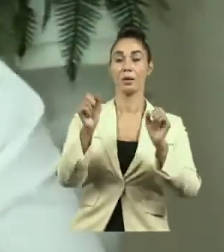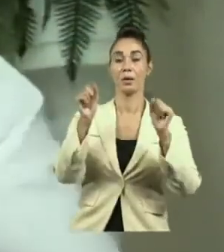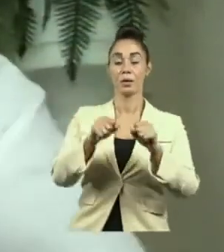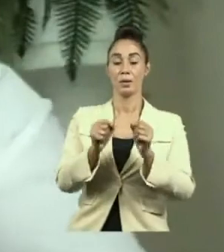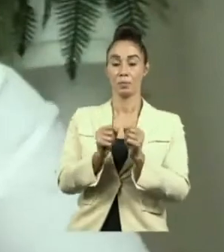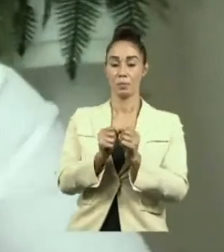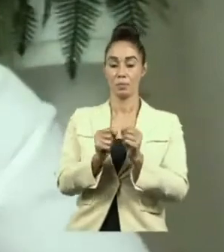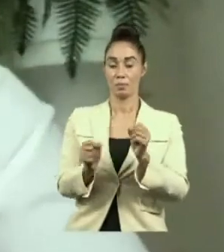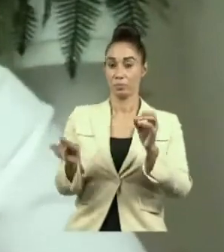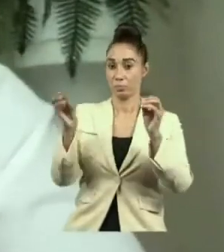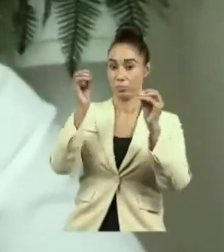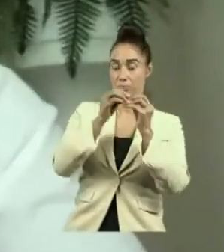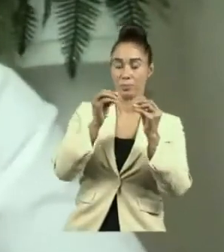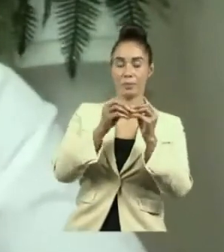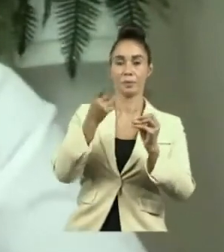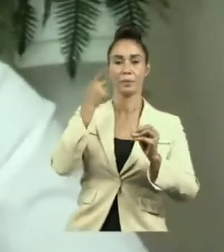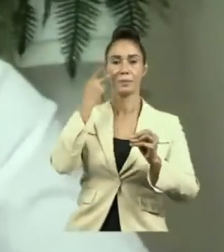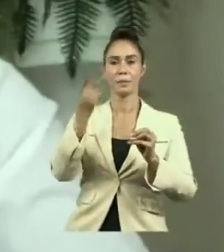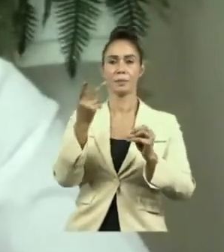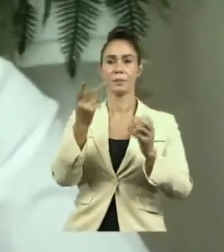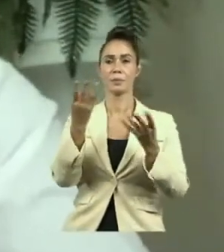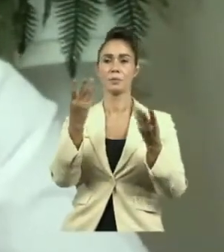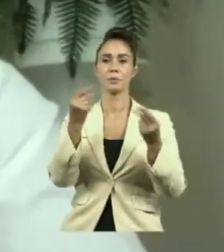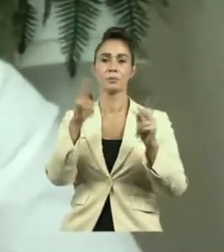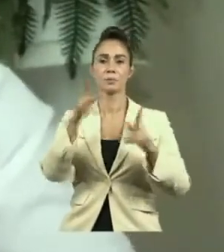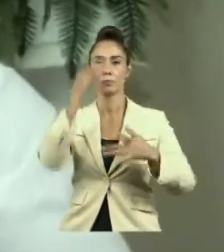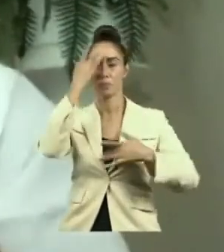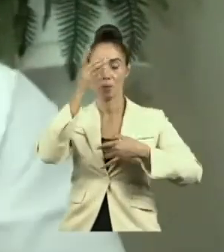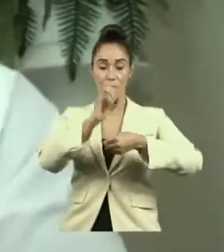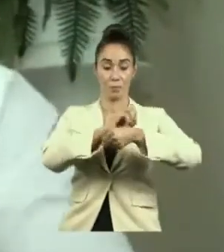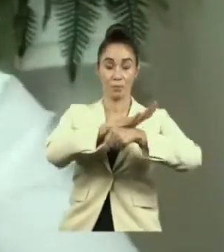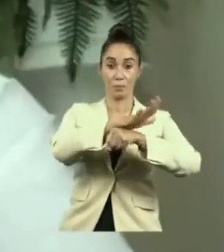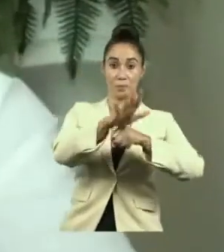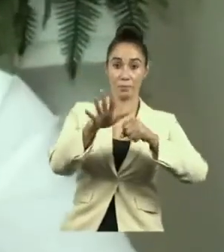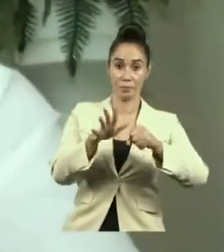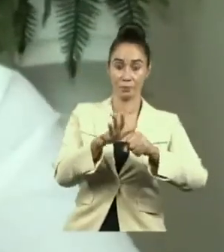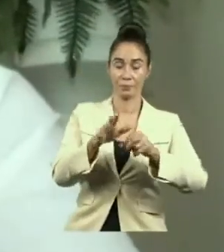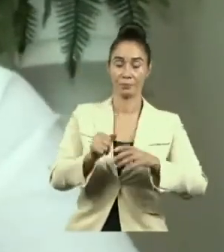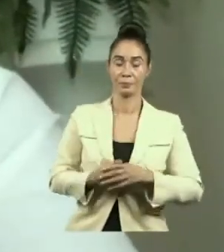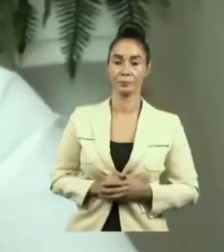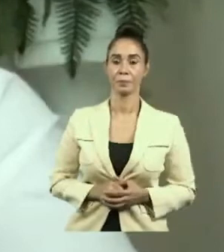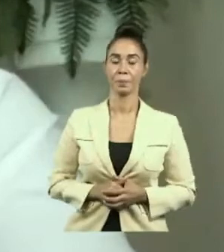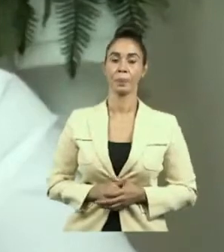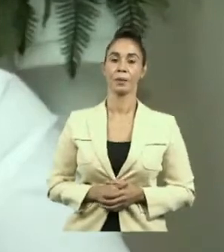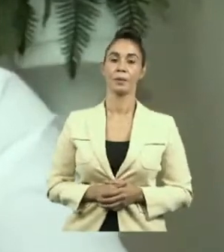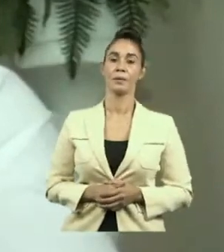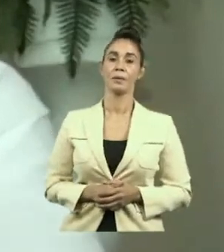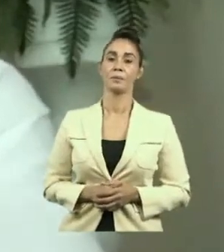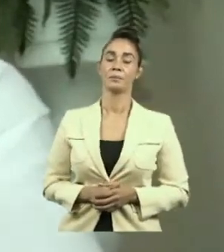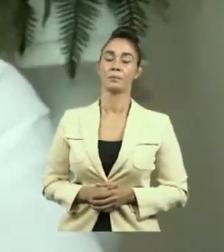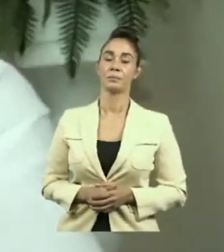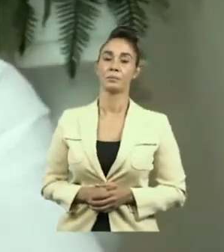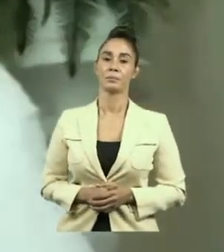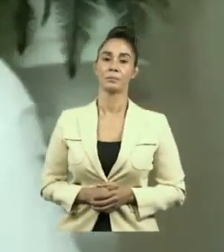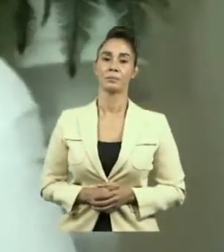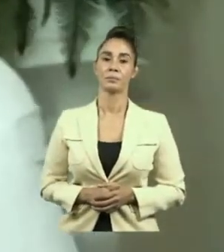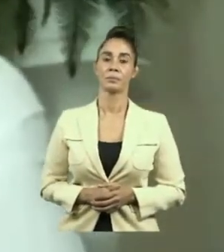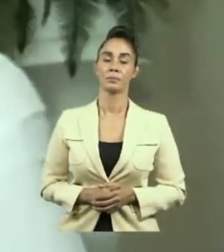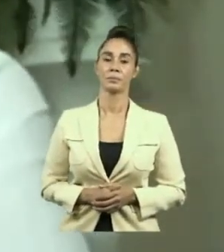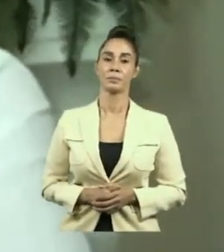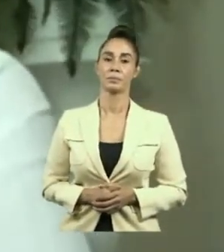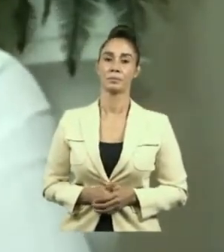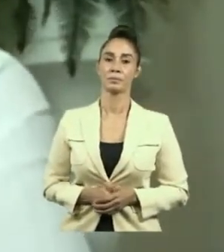la realidad de los contagios y de esa forma trazar la ruta gradual de la